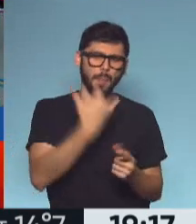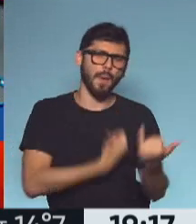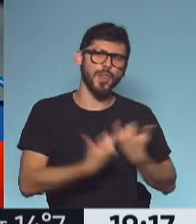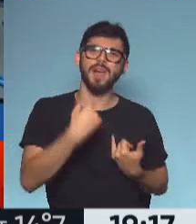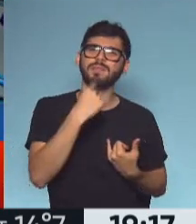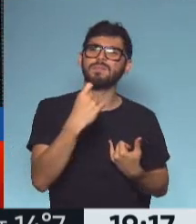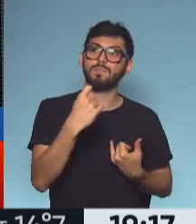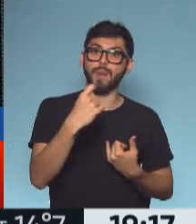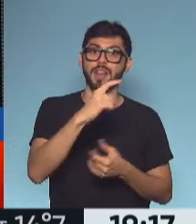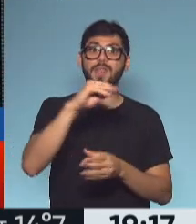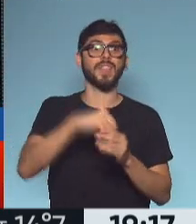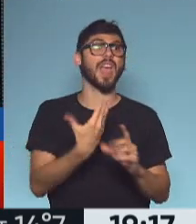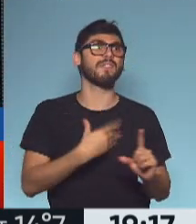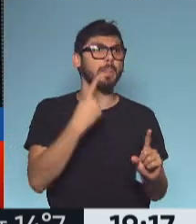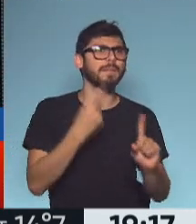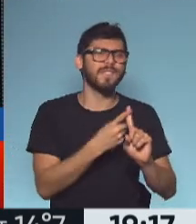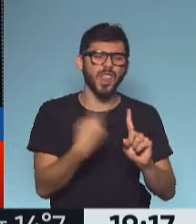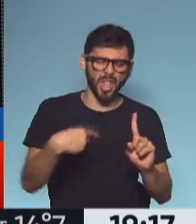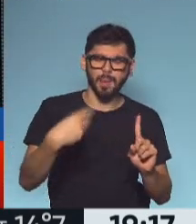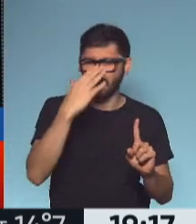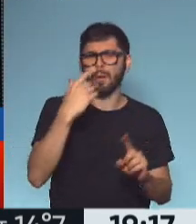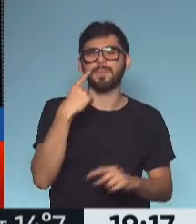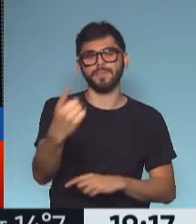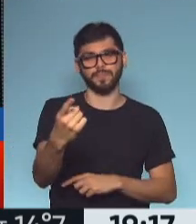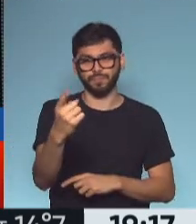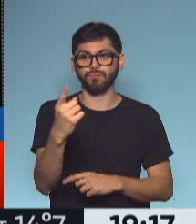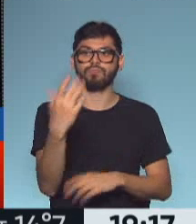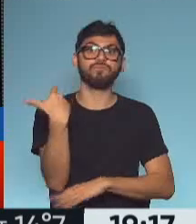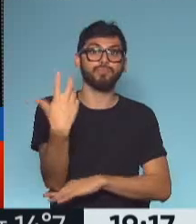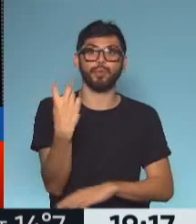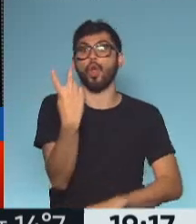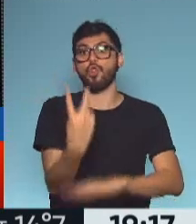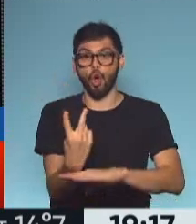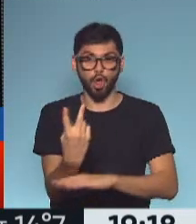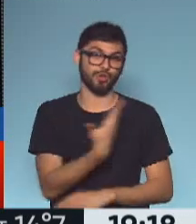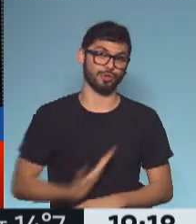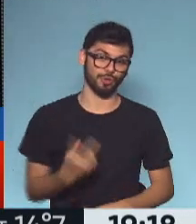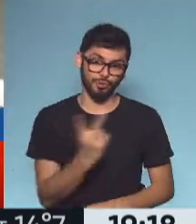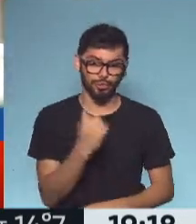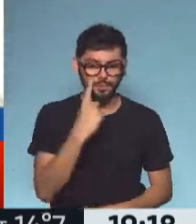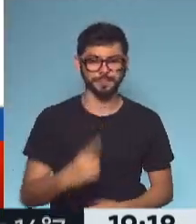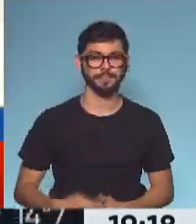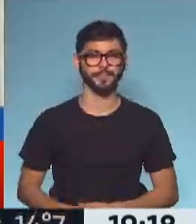España justamente en cuanto al FMI, pero vamos a compartir parte de las declaraciones conjuntas que hacían ambos jefes de Estado.